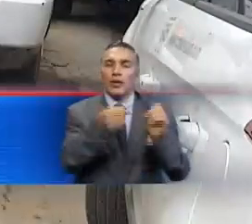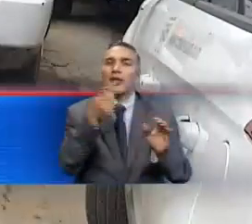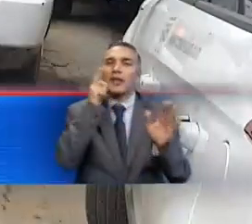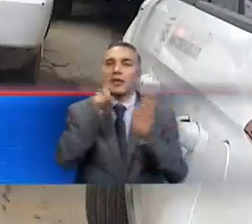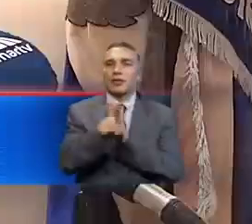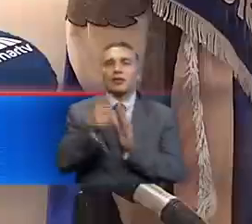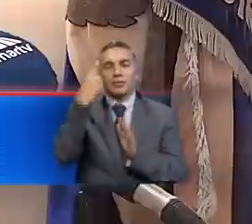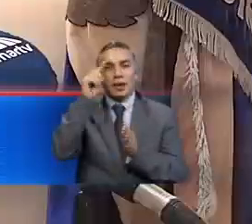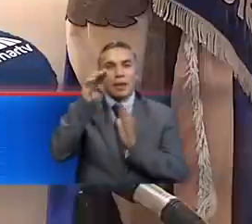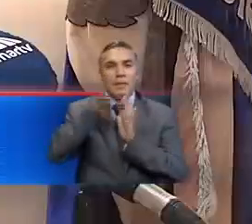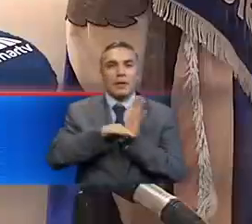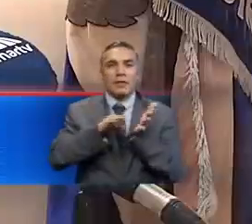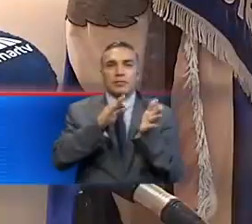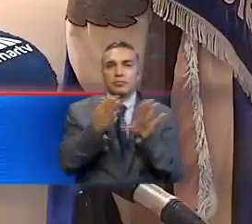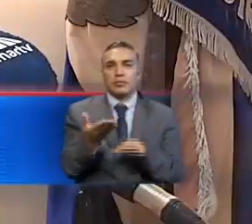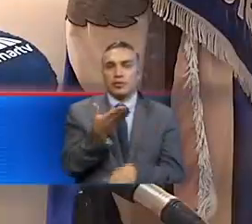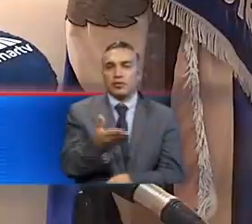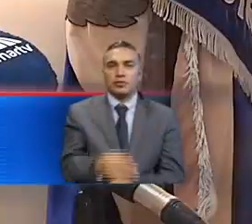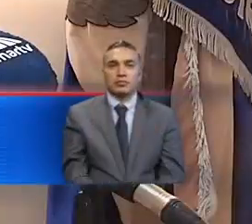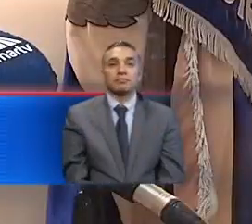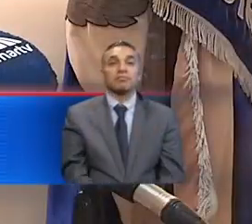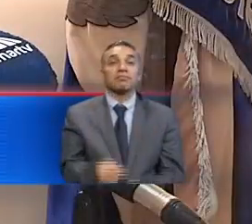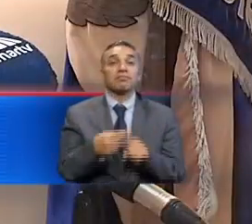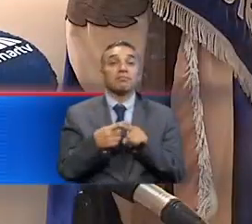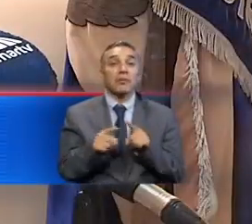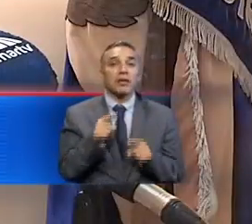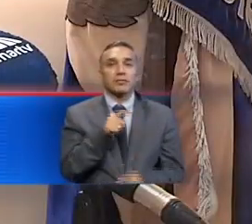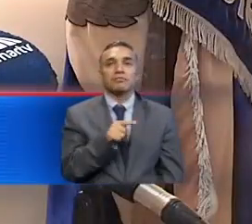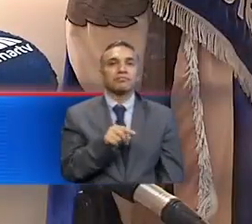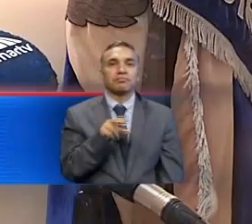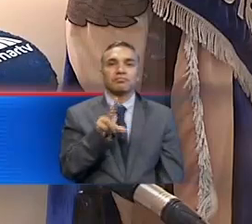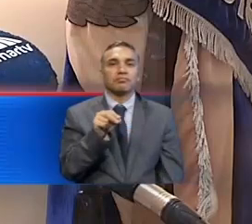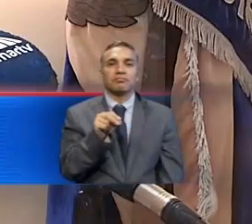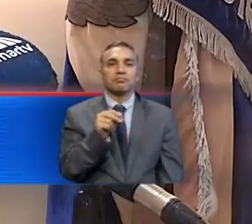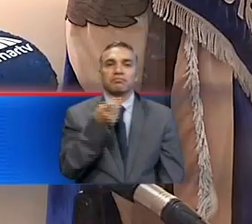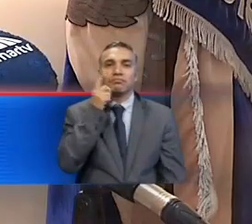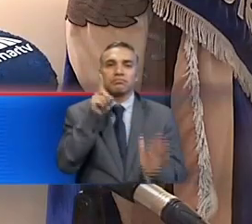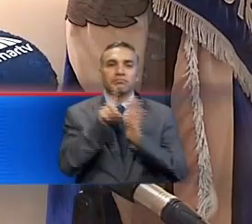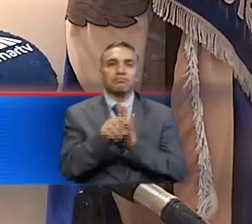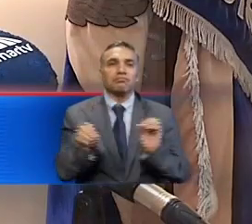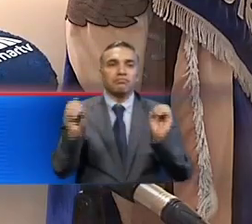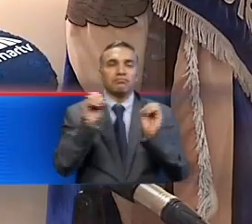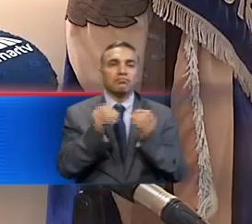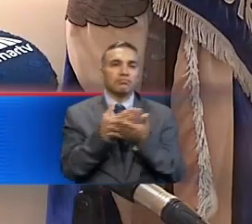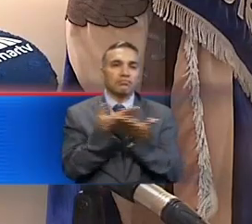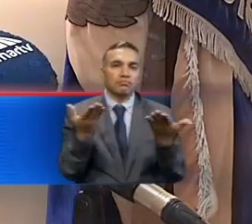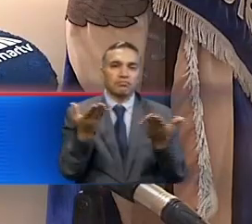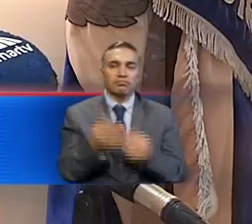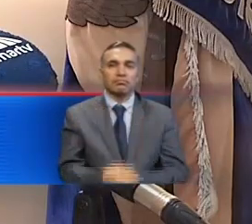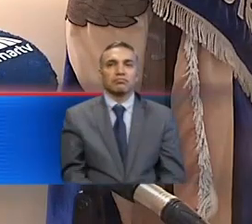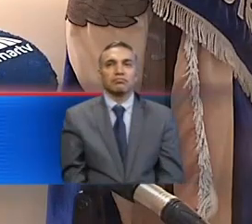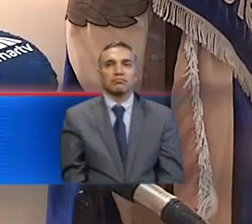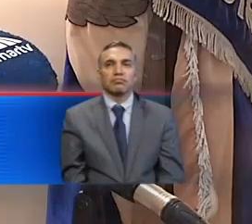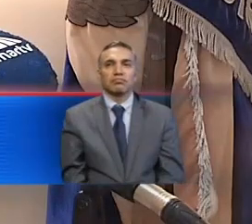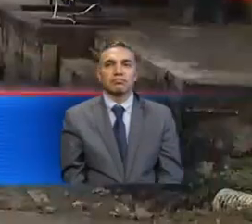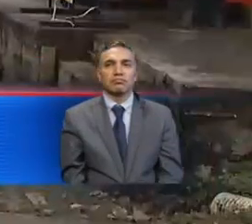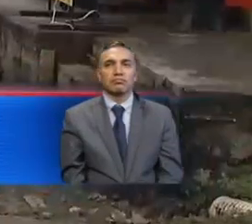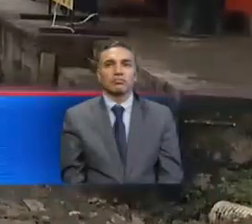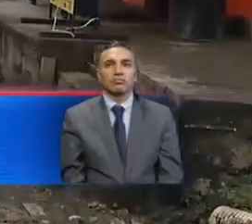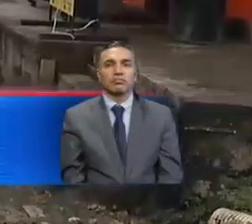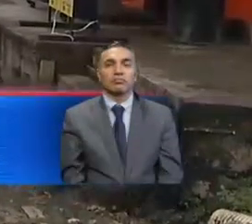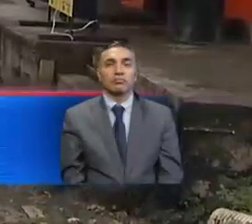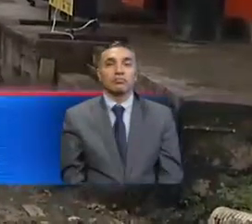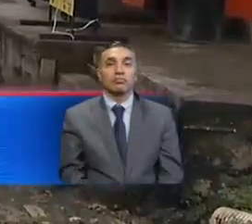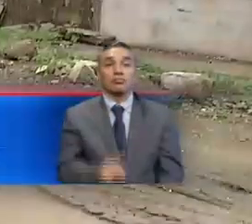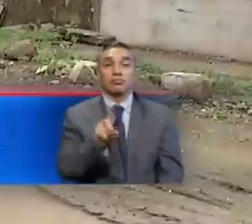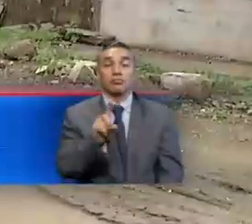para evitar este hecho fatal. Sin embargo, no se tuvo ese acercamiento por parte de estos ciudadanos a la Policía Nacional.